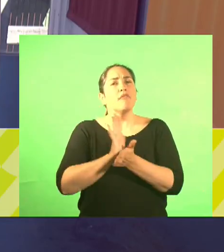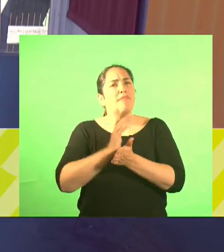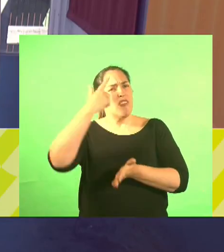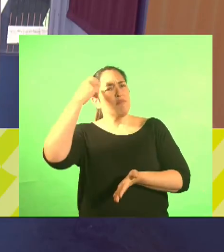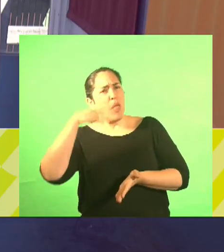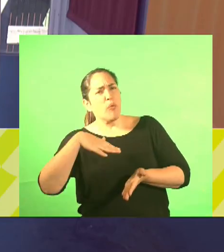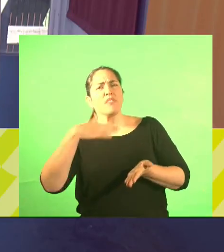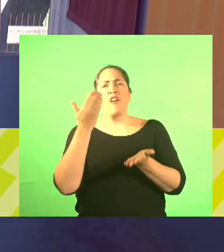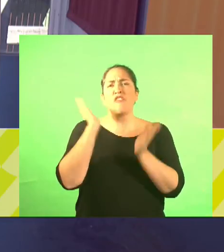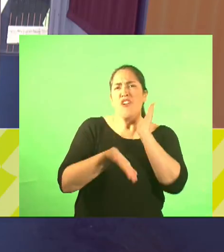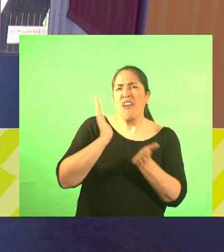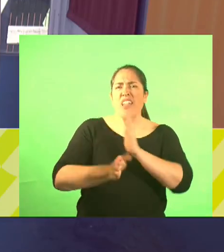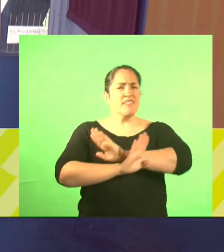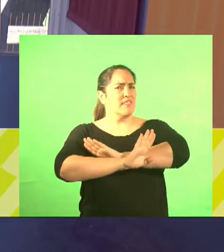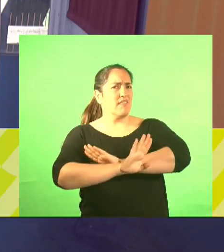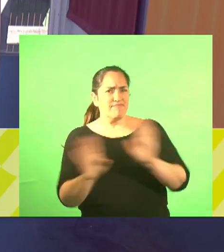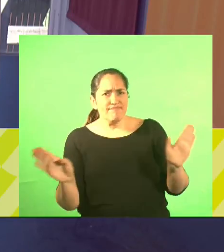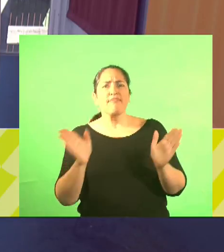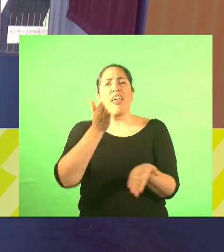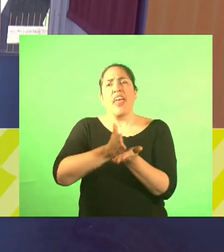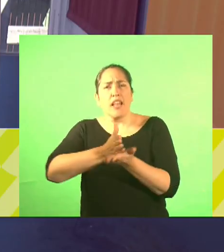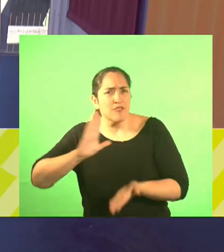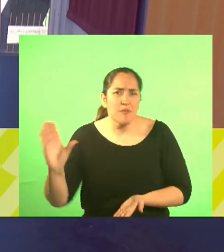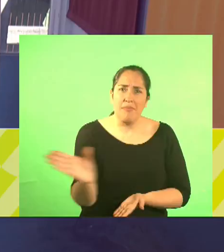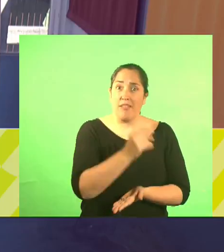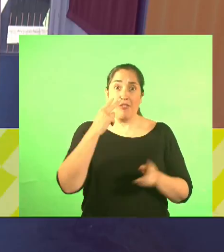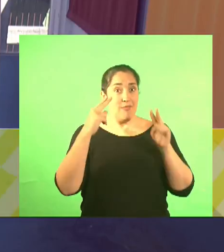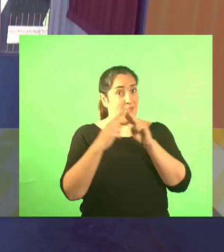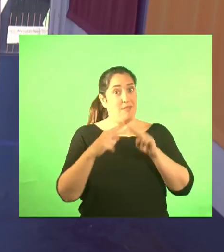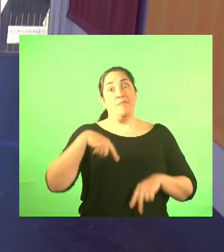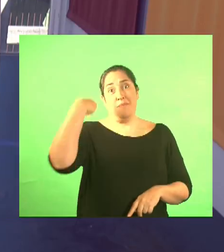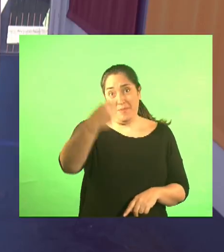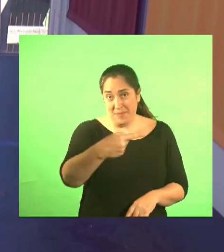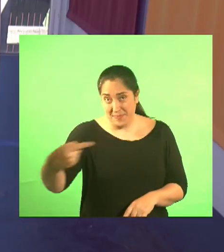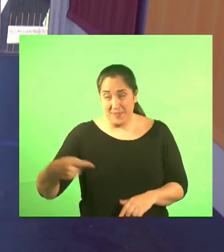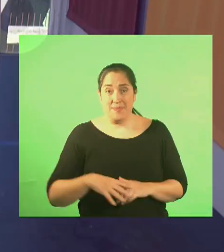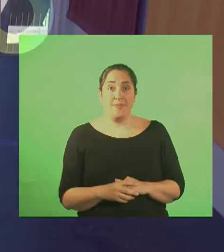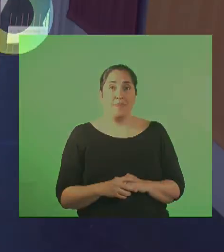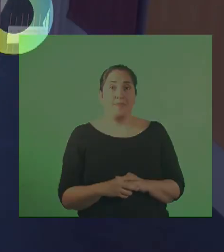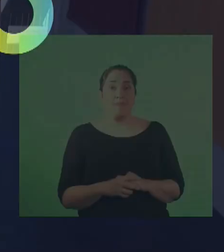violencias y con derechos para todos, todas y todes. Nos vemos la próxima semana.